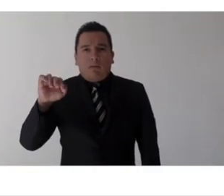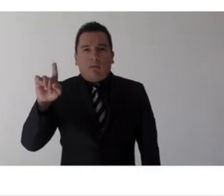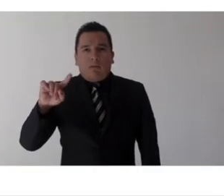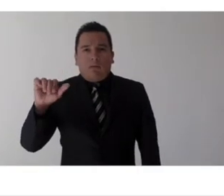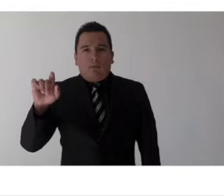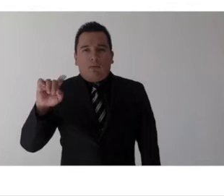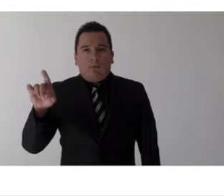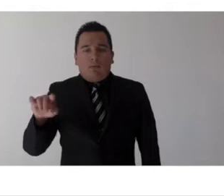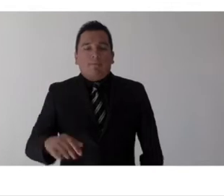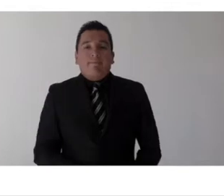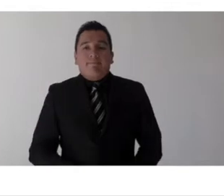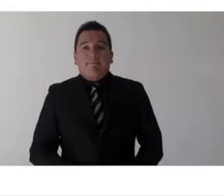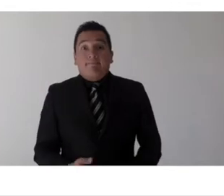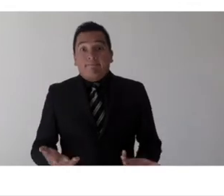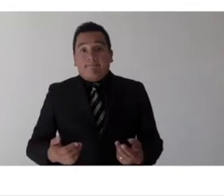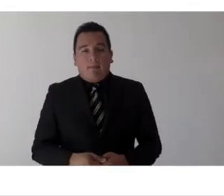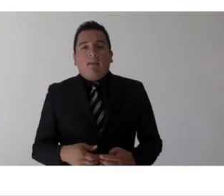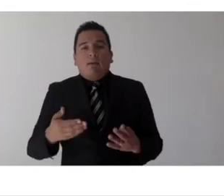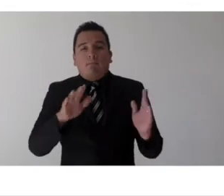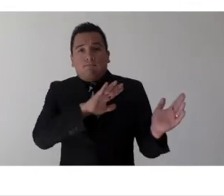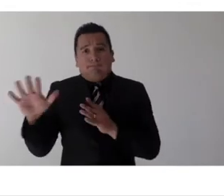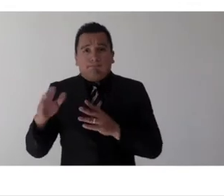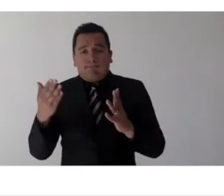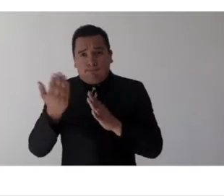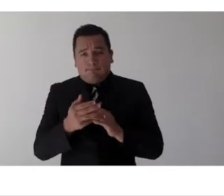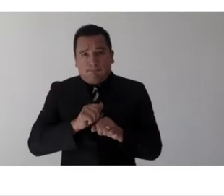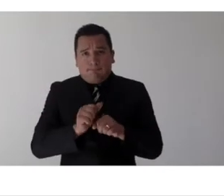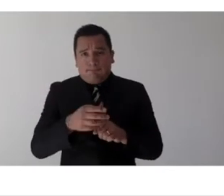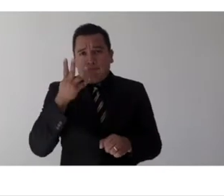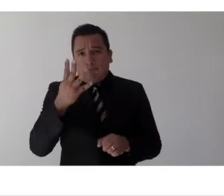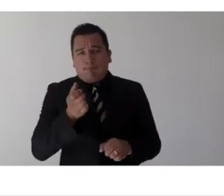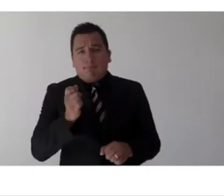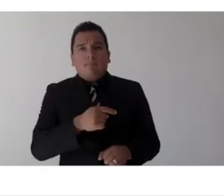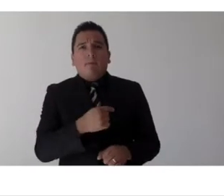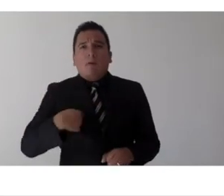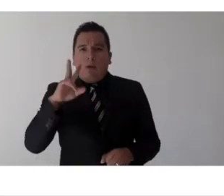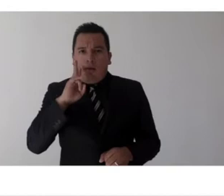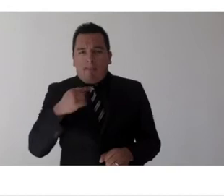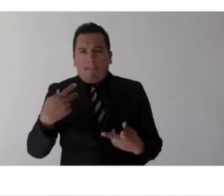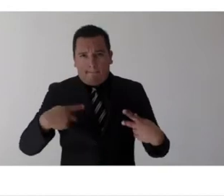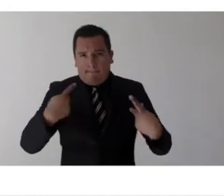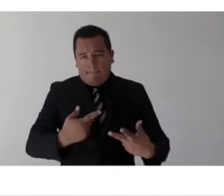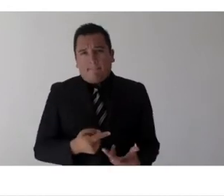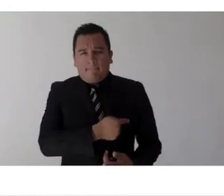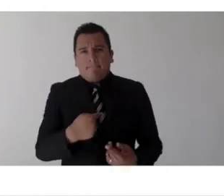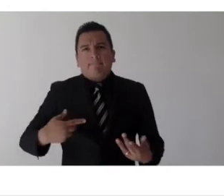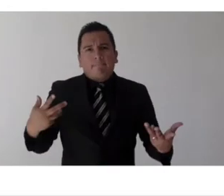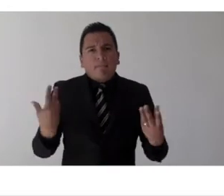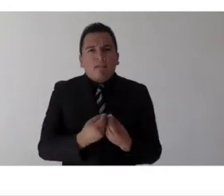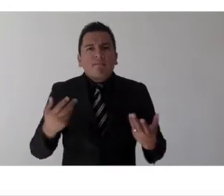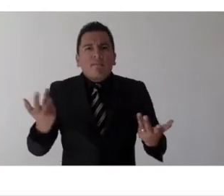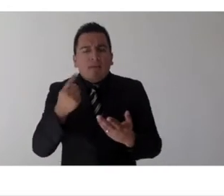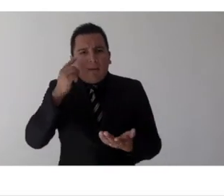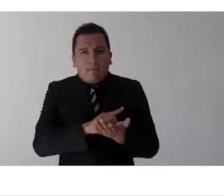de los mecanismos de exigibilidad que tenemos como ciudadanía para poder exigir esos derechos. Todo esto es la parte